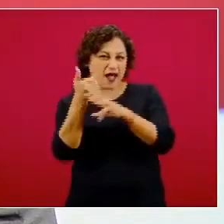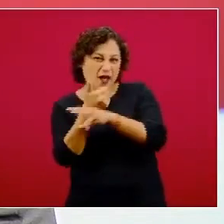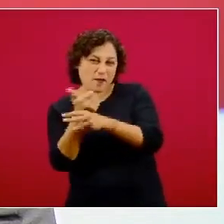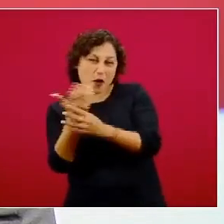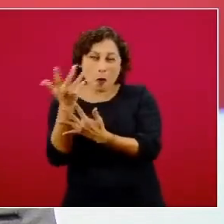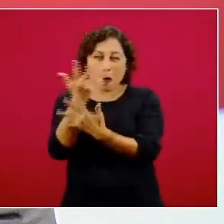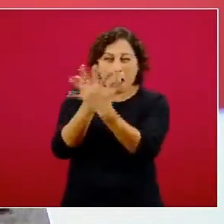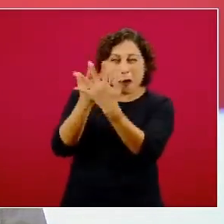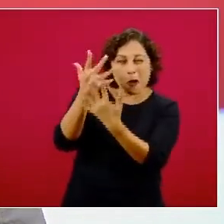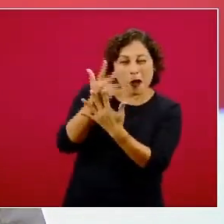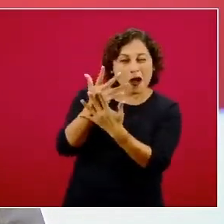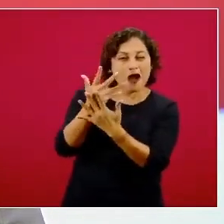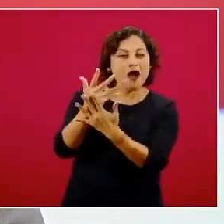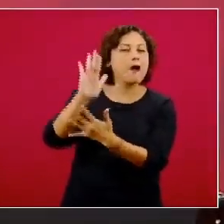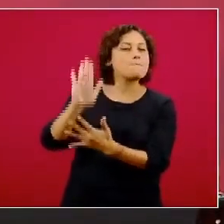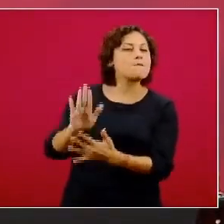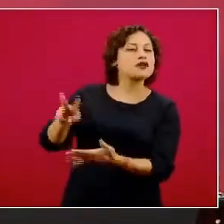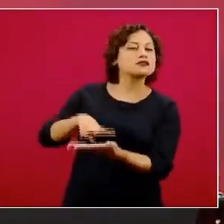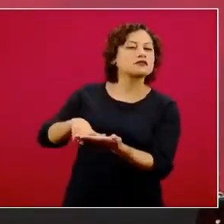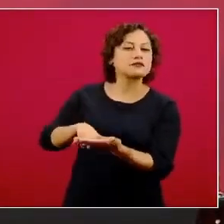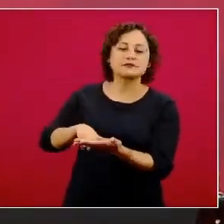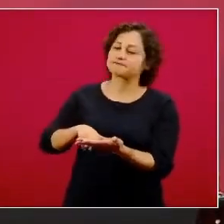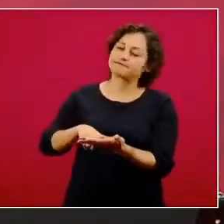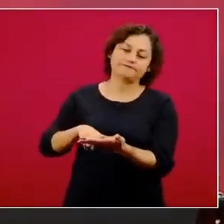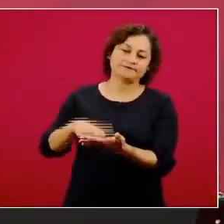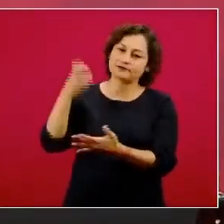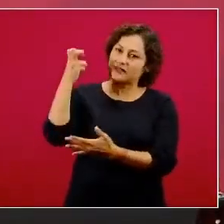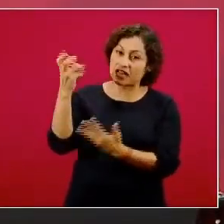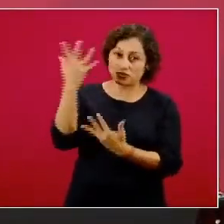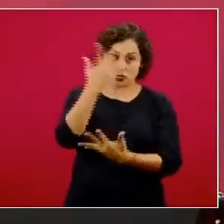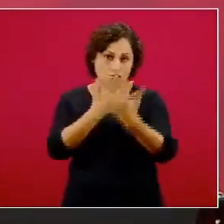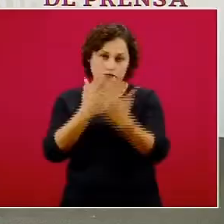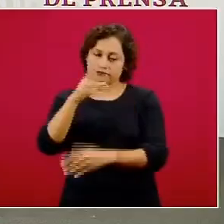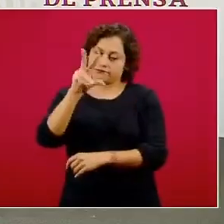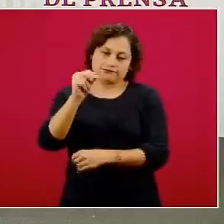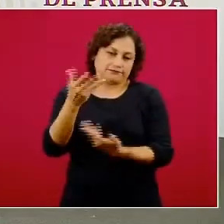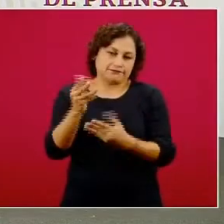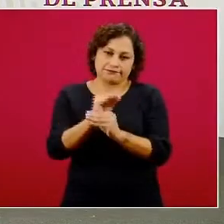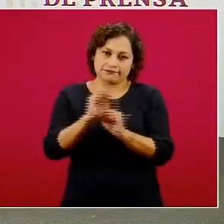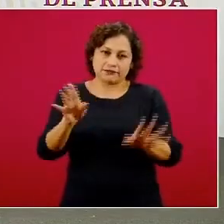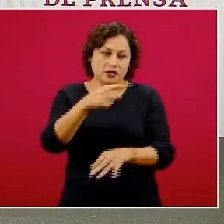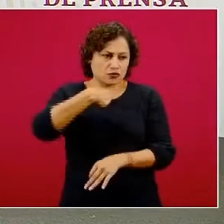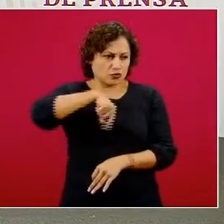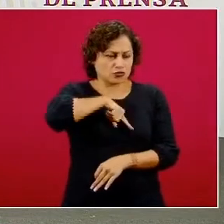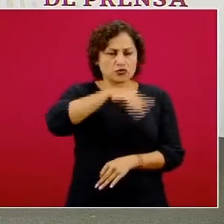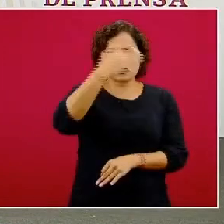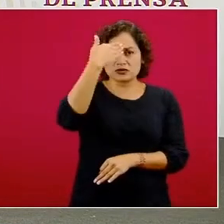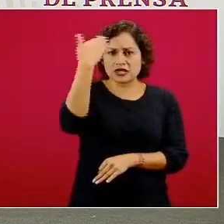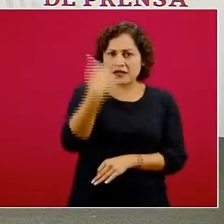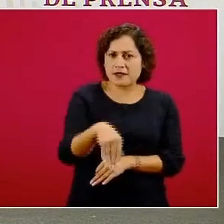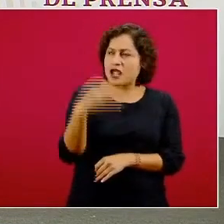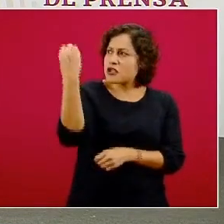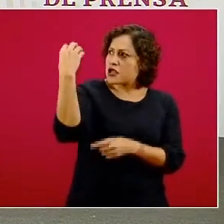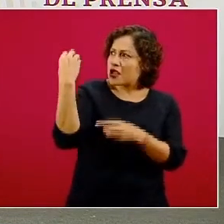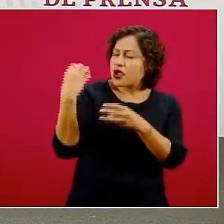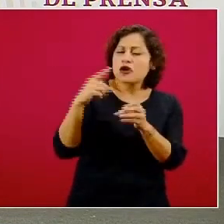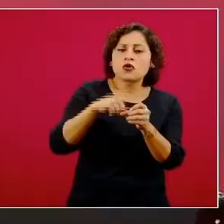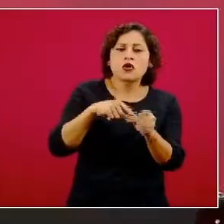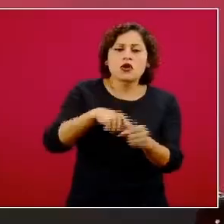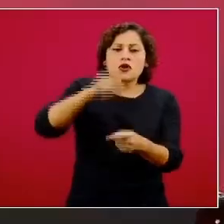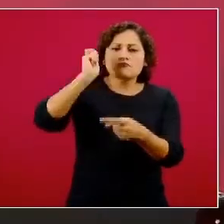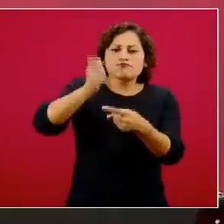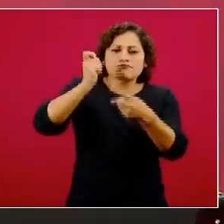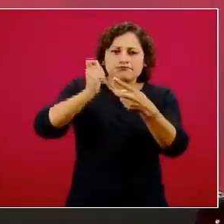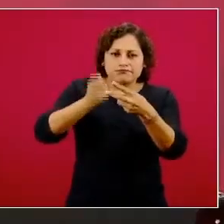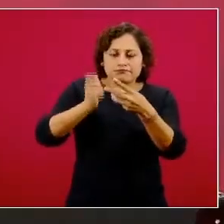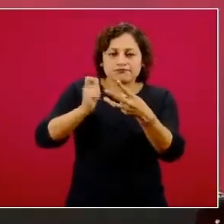que permitir, pero como sociedad. Si estamos en un semáforo verde, podemos, nuestro propio gobierno estatal ha